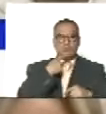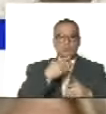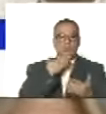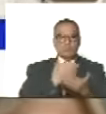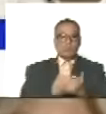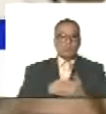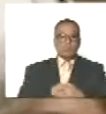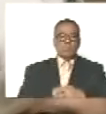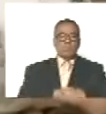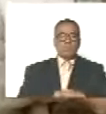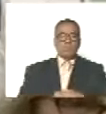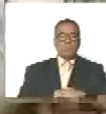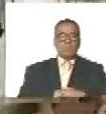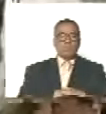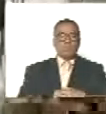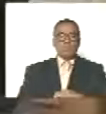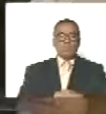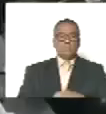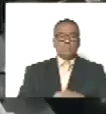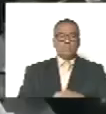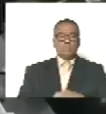Muchas gracias.